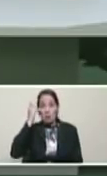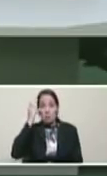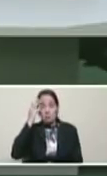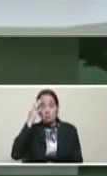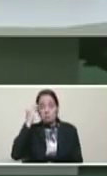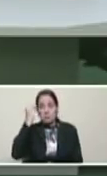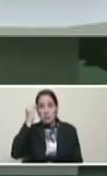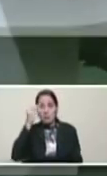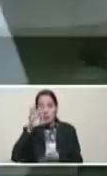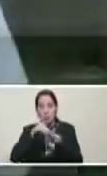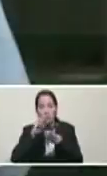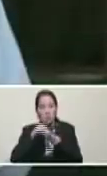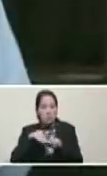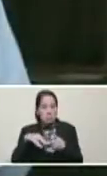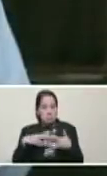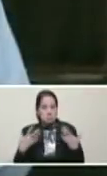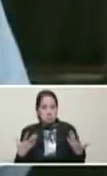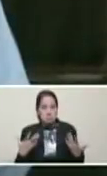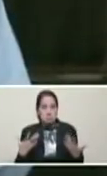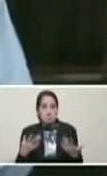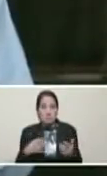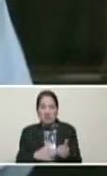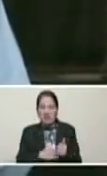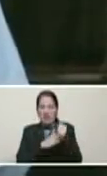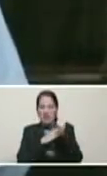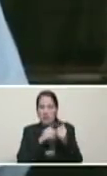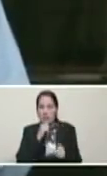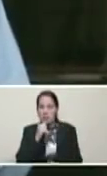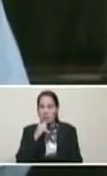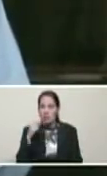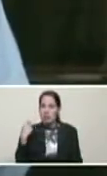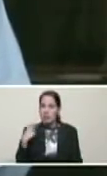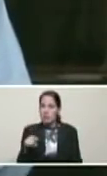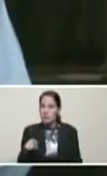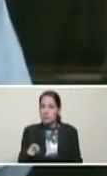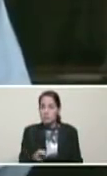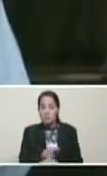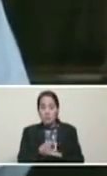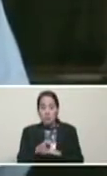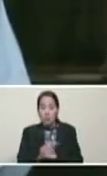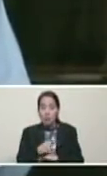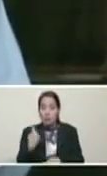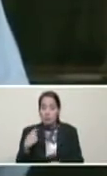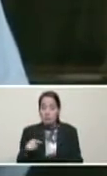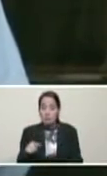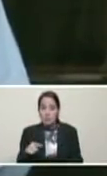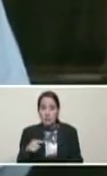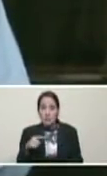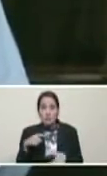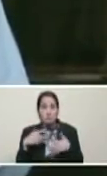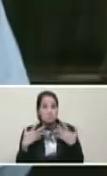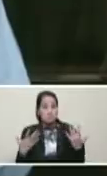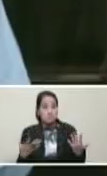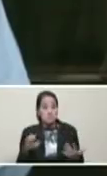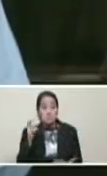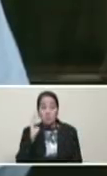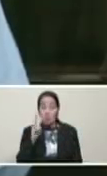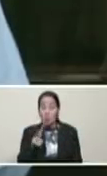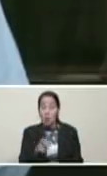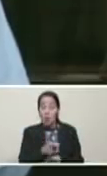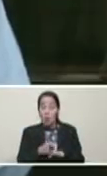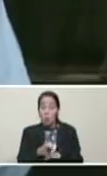país el líder que tiene el gobernador que tiene la gobernadora yo lo que veo los gobernadores bolivarianos